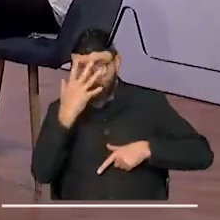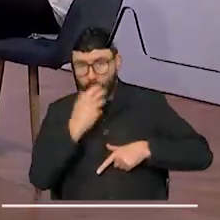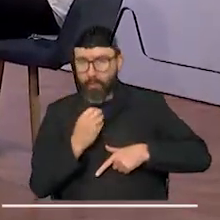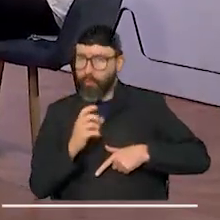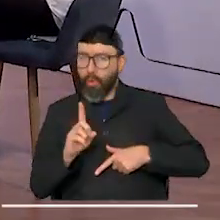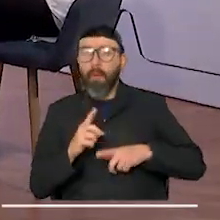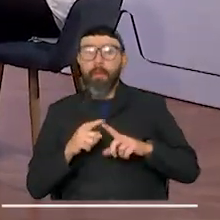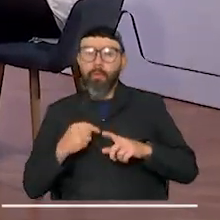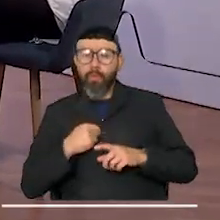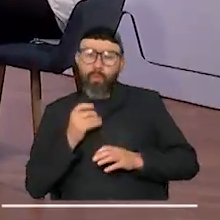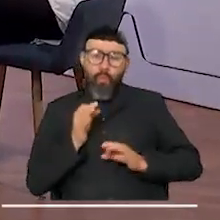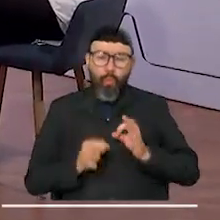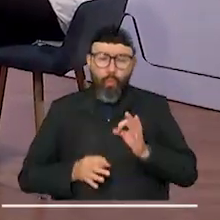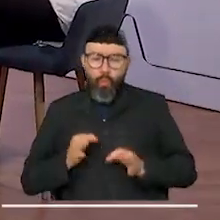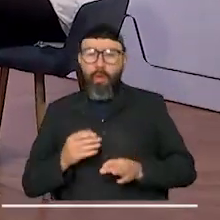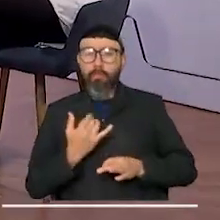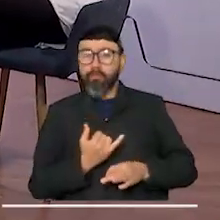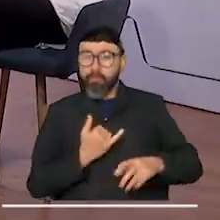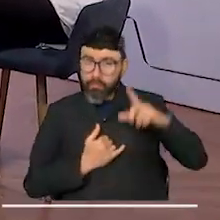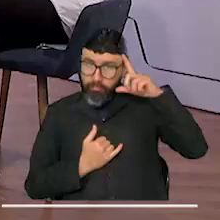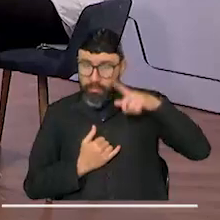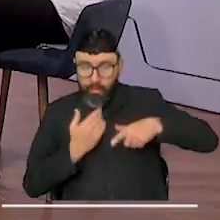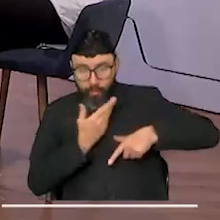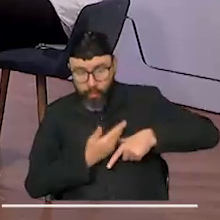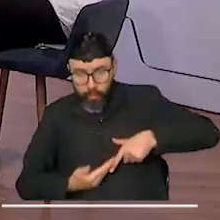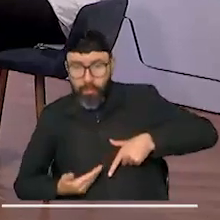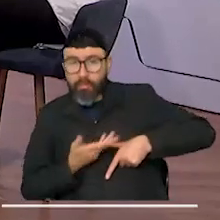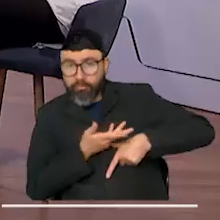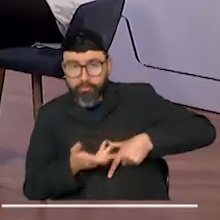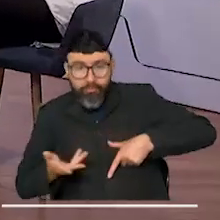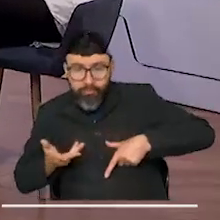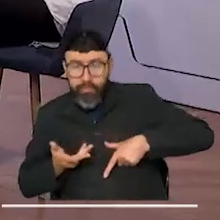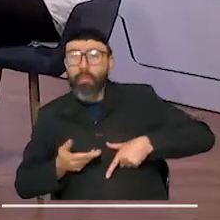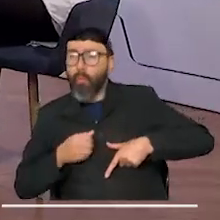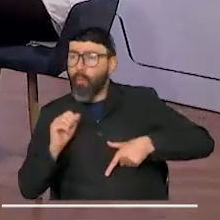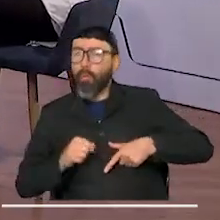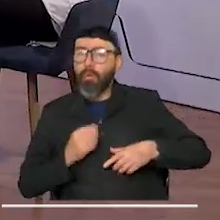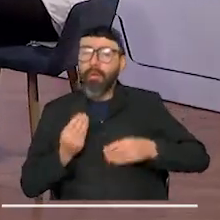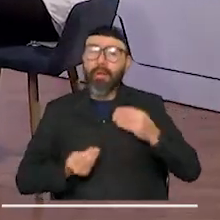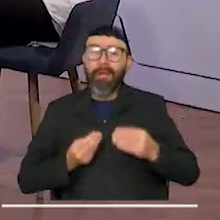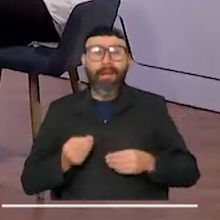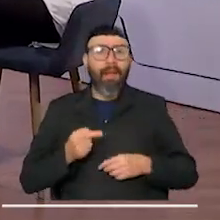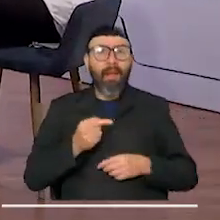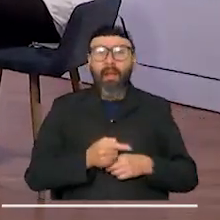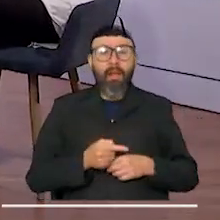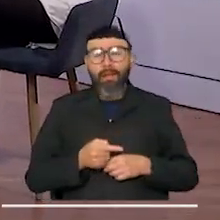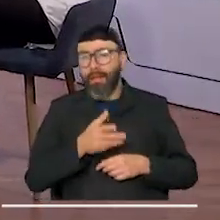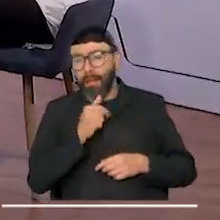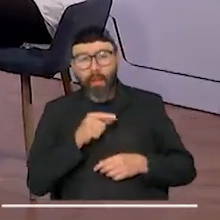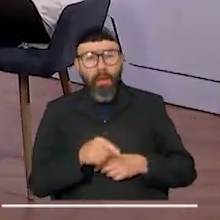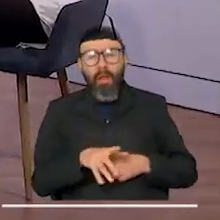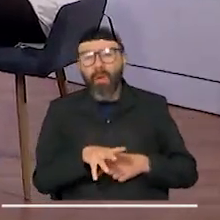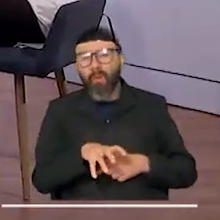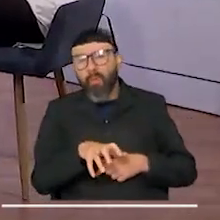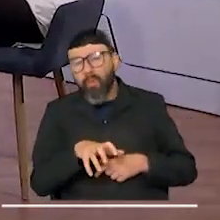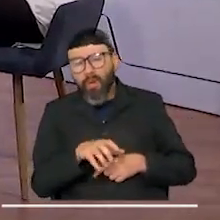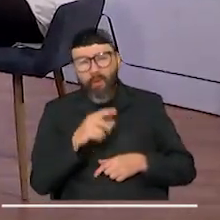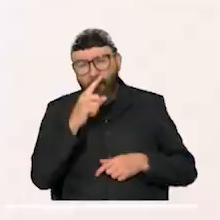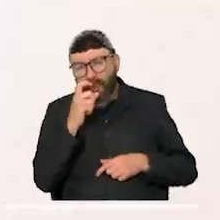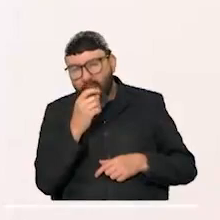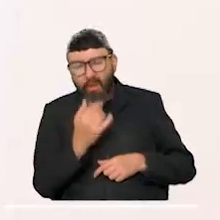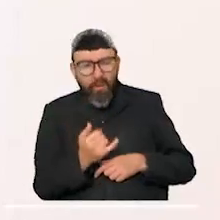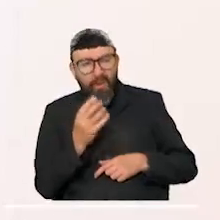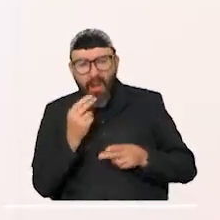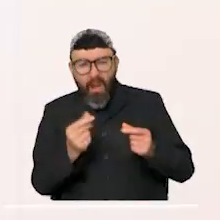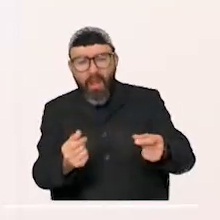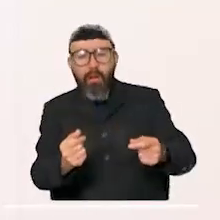un cuidado adecuado de mi zona genital Pues yo puedo hacer que mis genitales de pronto no tengan este periodo de envejecimiento de una forma tan